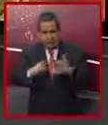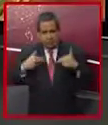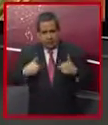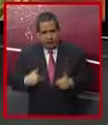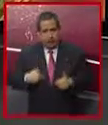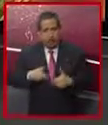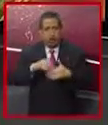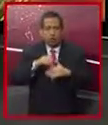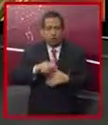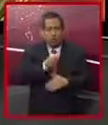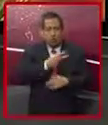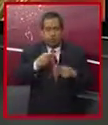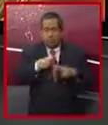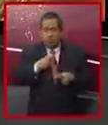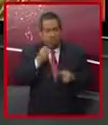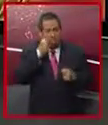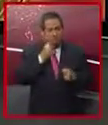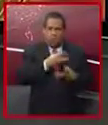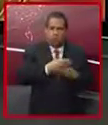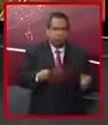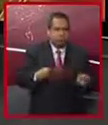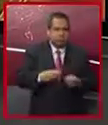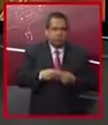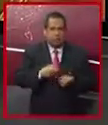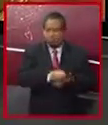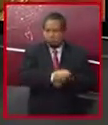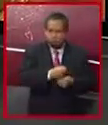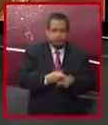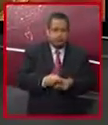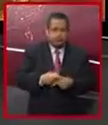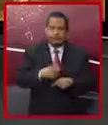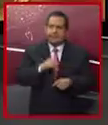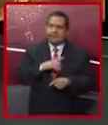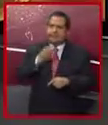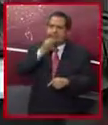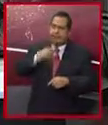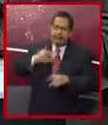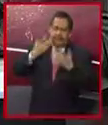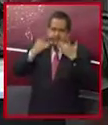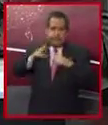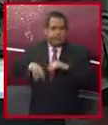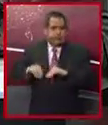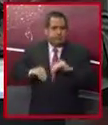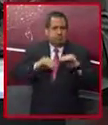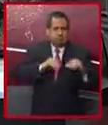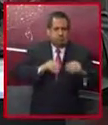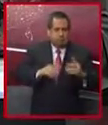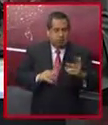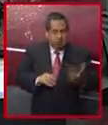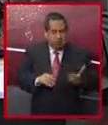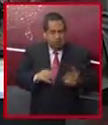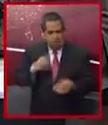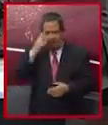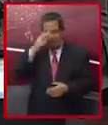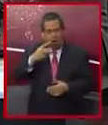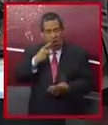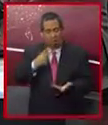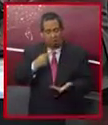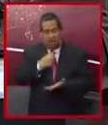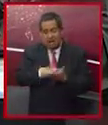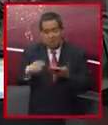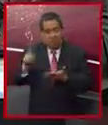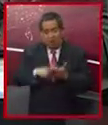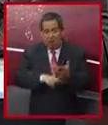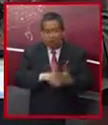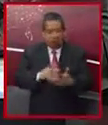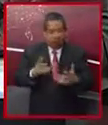tienen que ver con desaparición forzada, con tortura, con desplazamiento forzado, en donde México está prácticamente reprobado y ahí tenemos mucho que